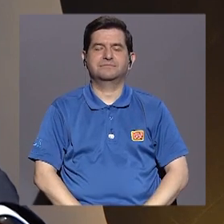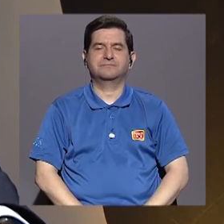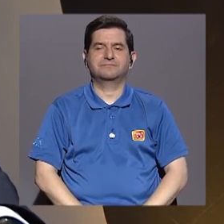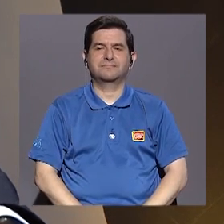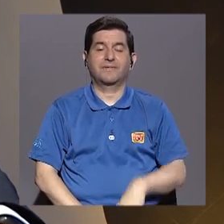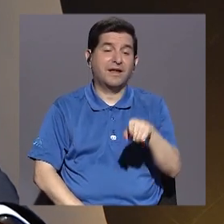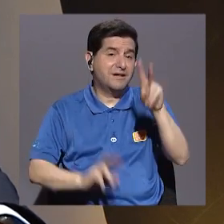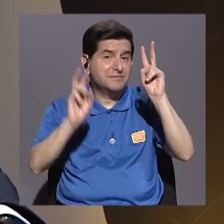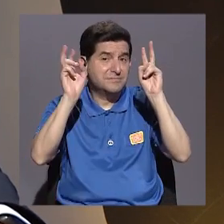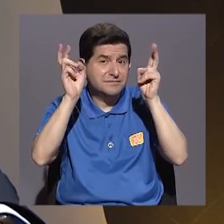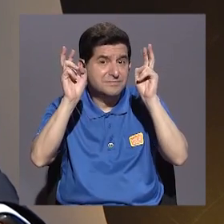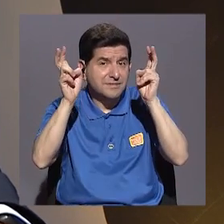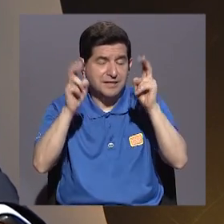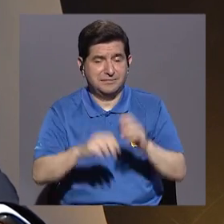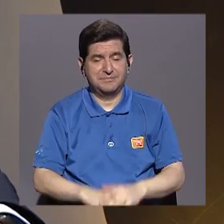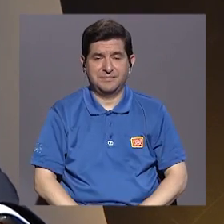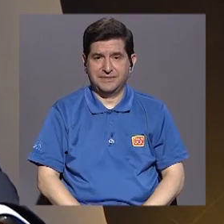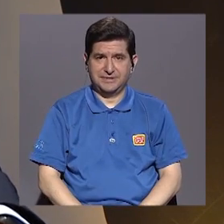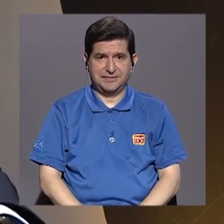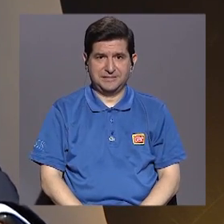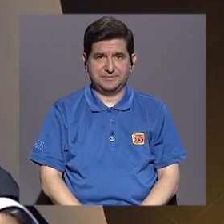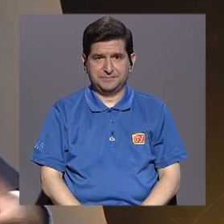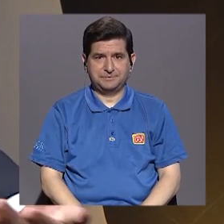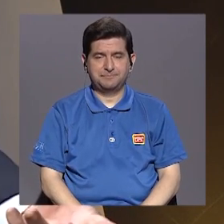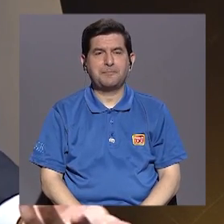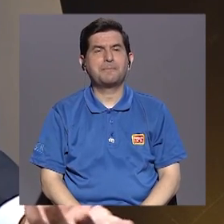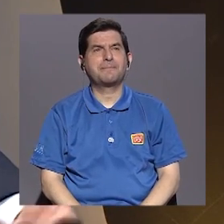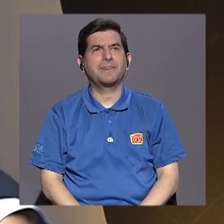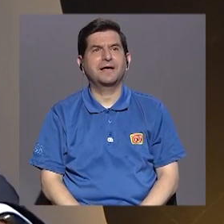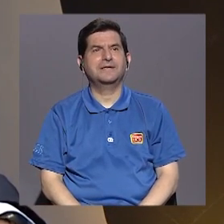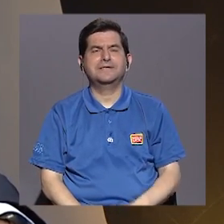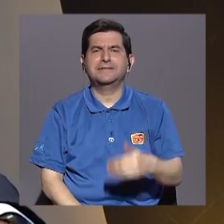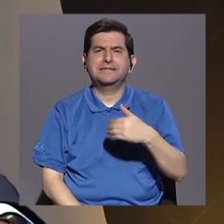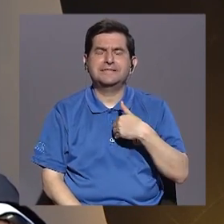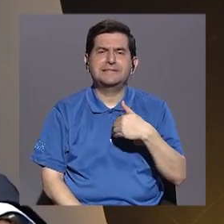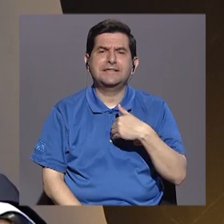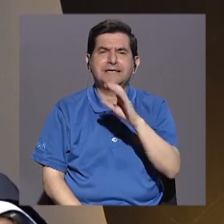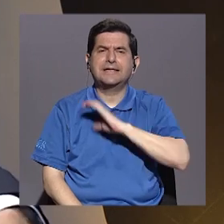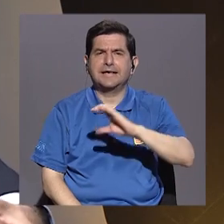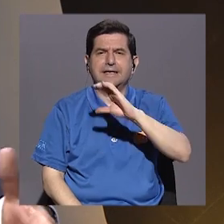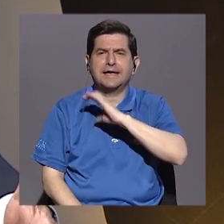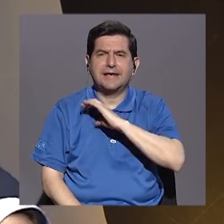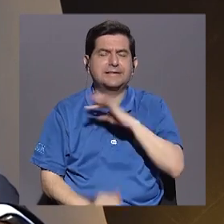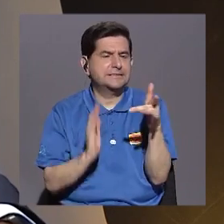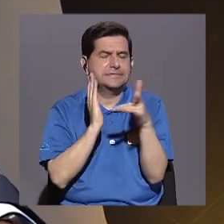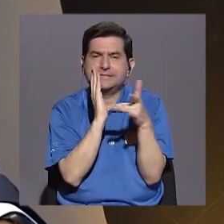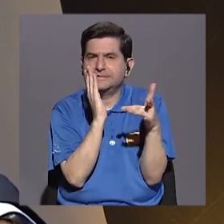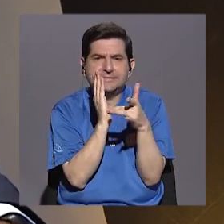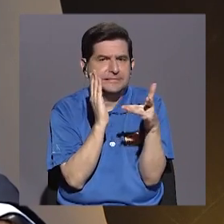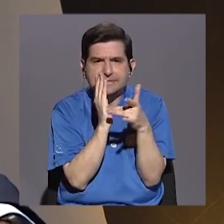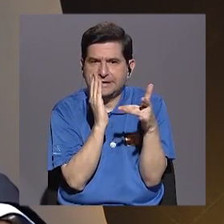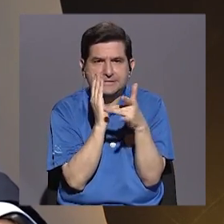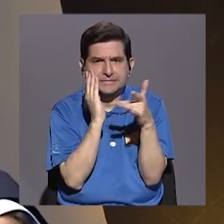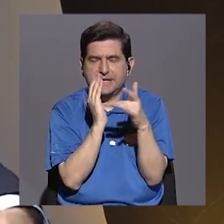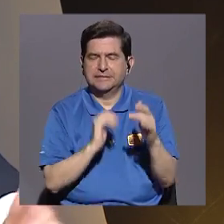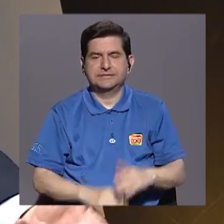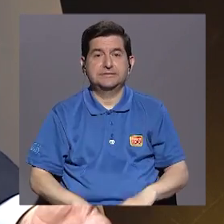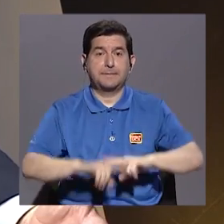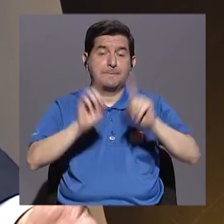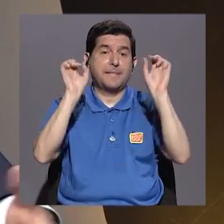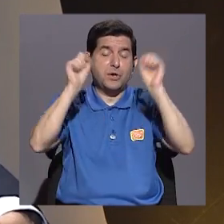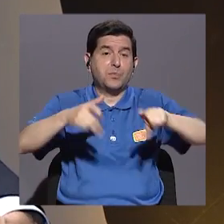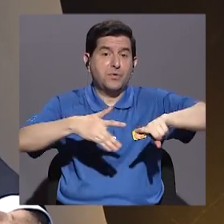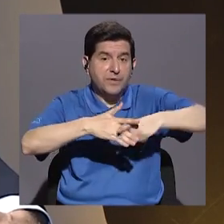este tema del aire tiene ciertas connotaciones muy técnicas pero